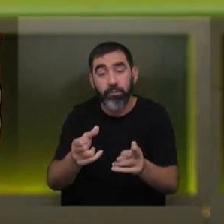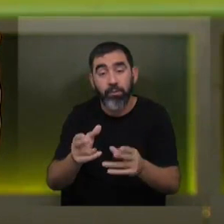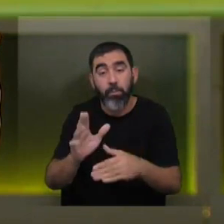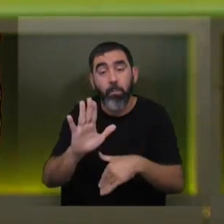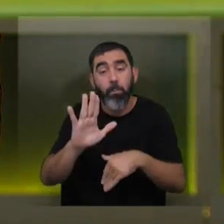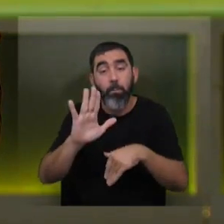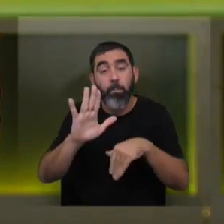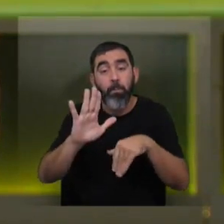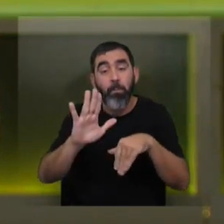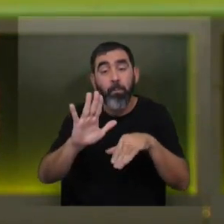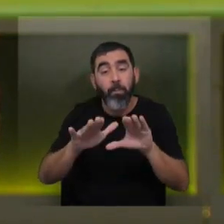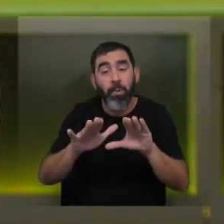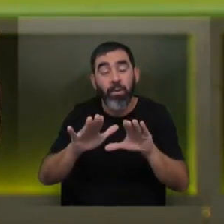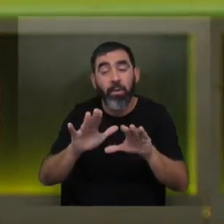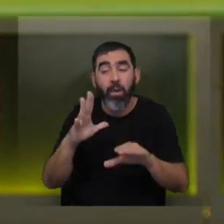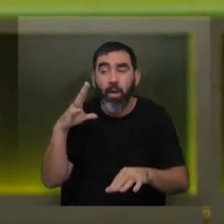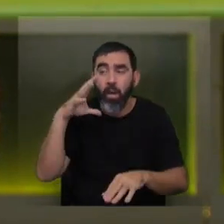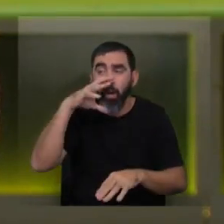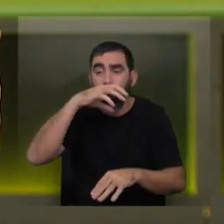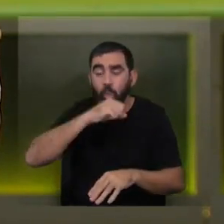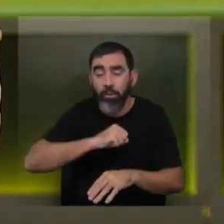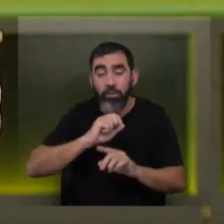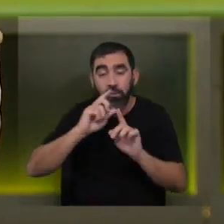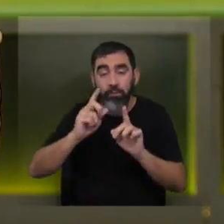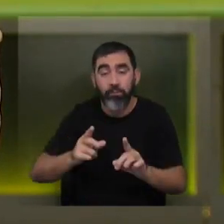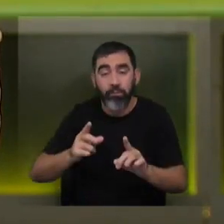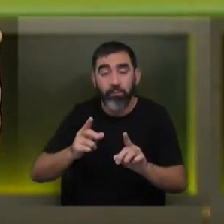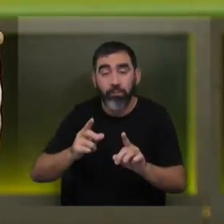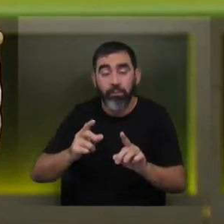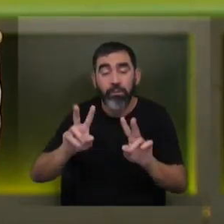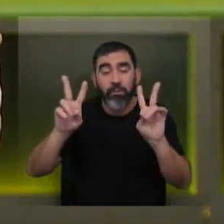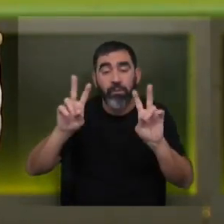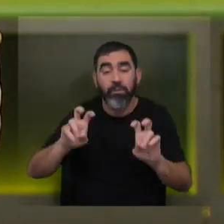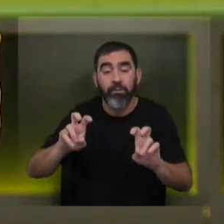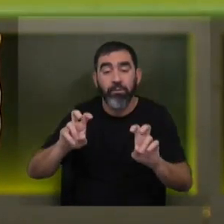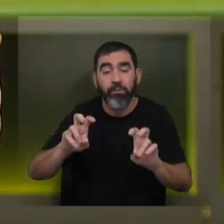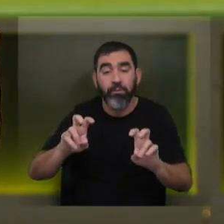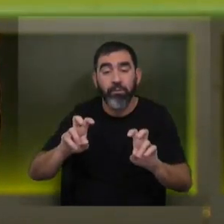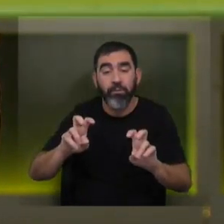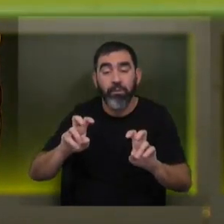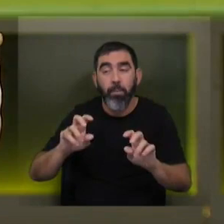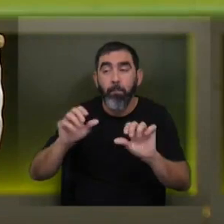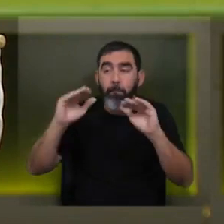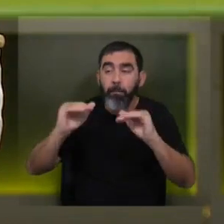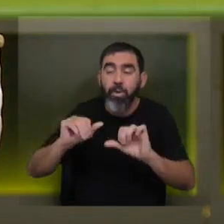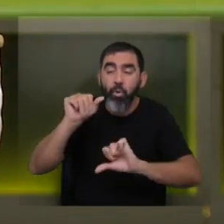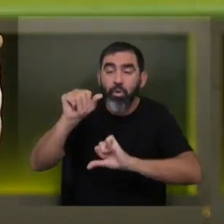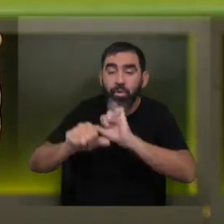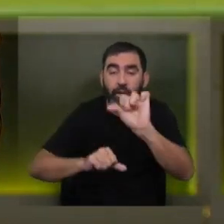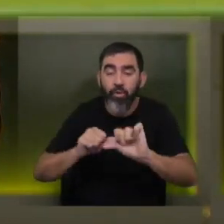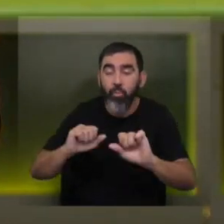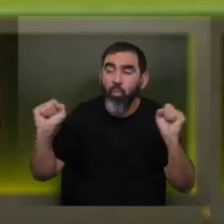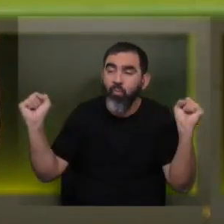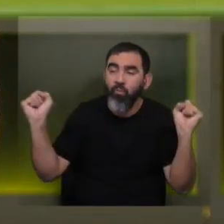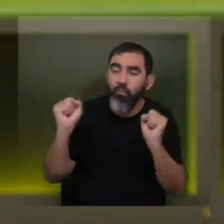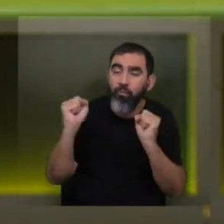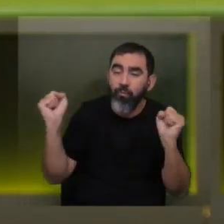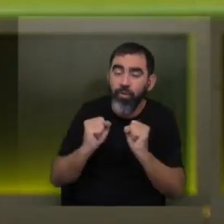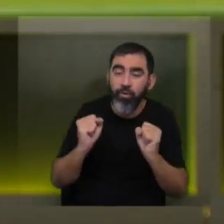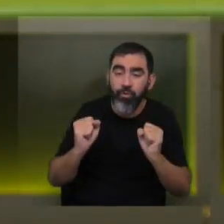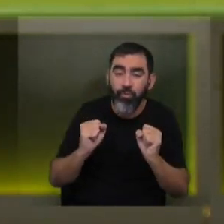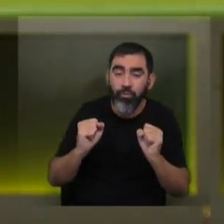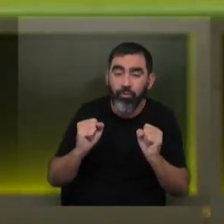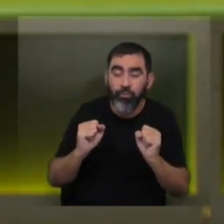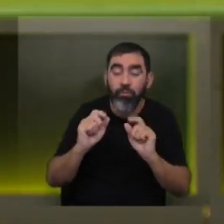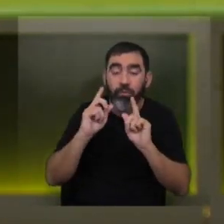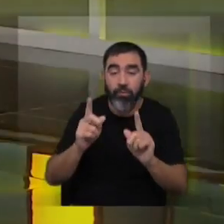más tolerantes al daño generado, o sea, tienen menos daño generado por el frío después